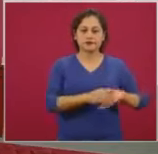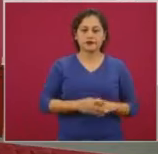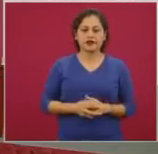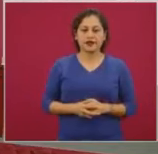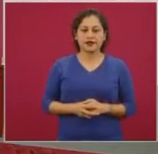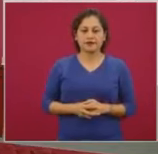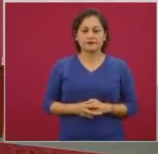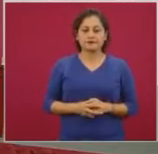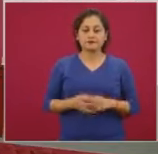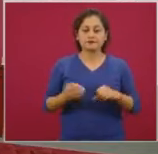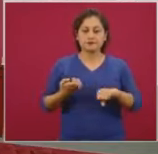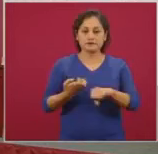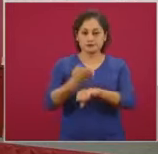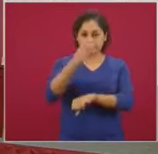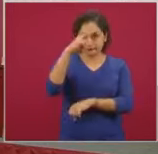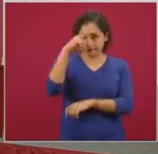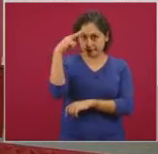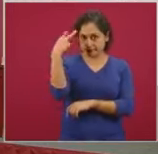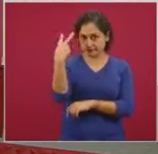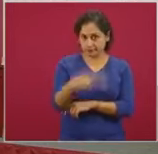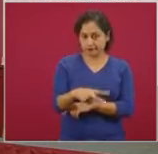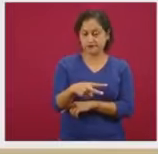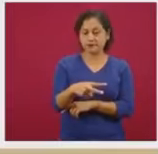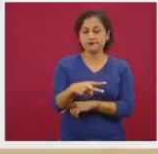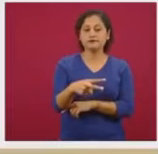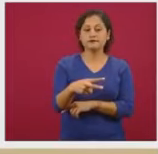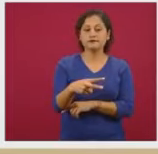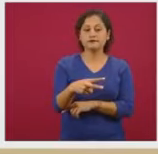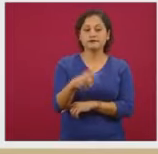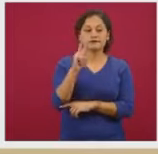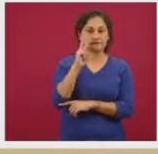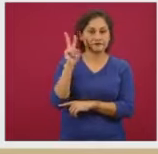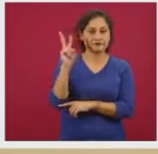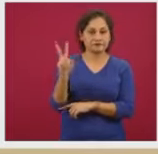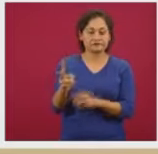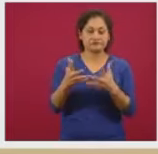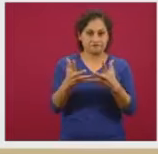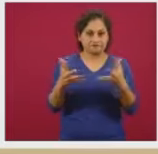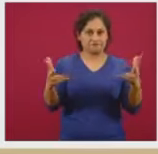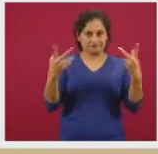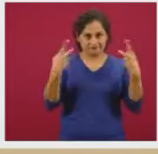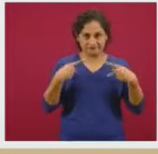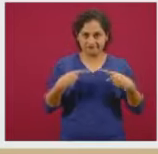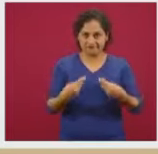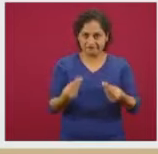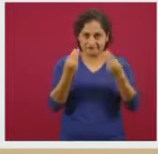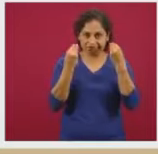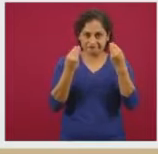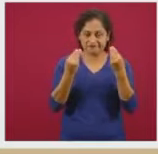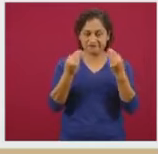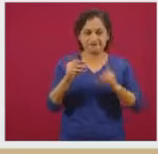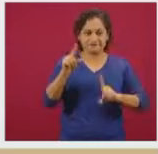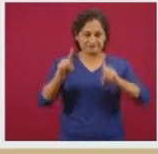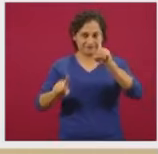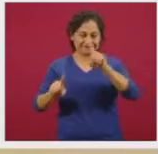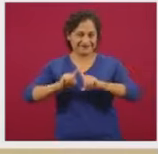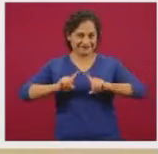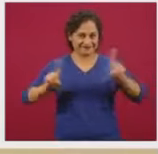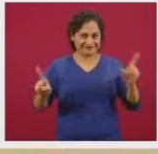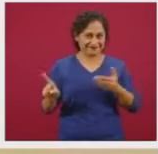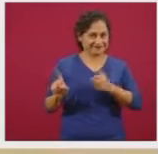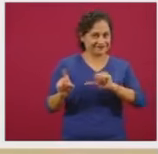El Estado de México, vean nuevamente cómo estados de una gran población, la variabilidad de lo esperado, que son este